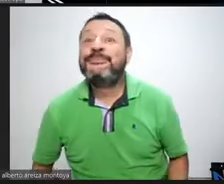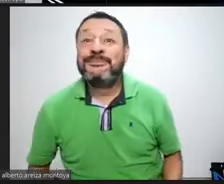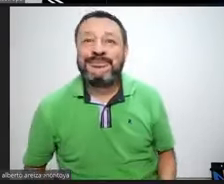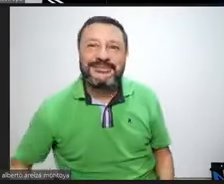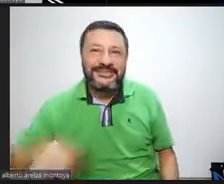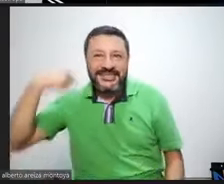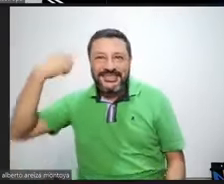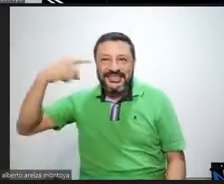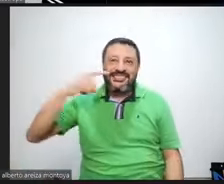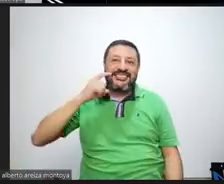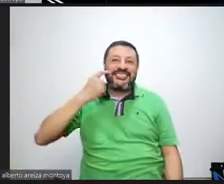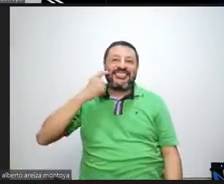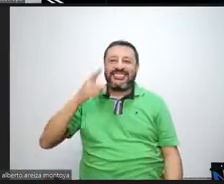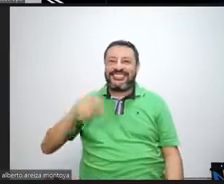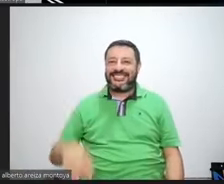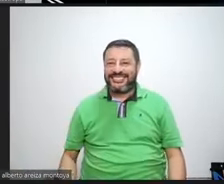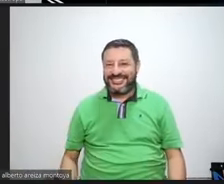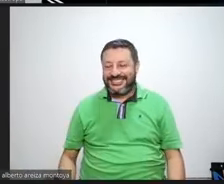Desarrolla unas